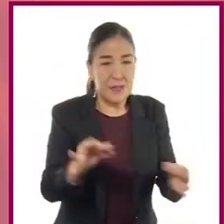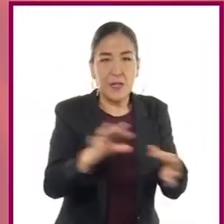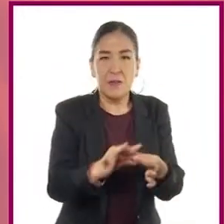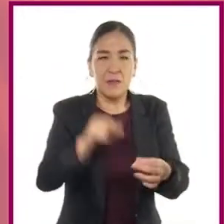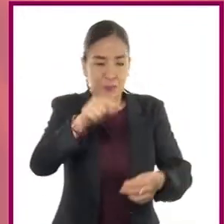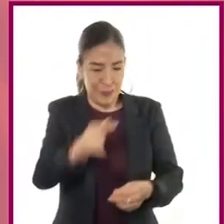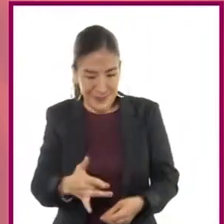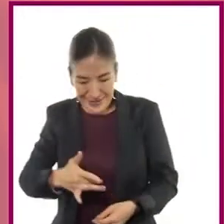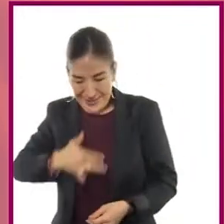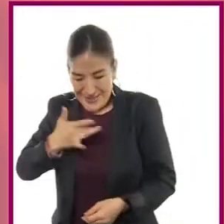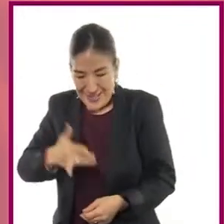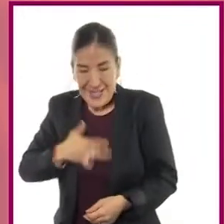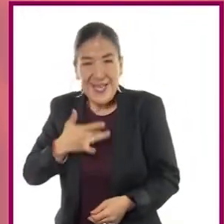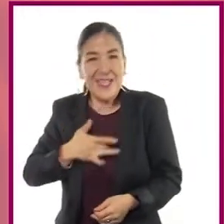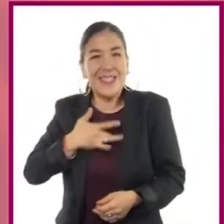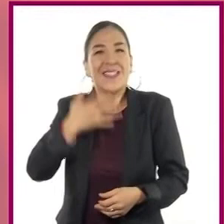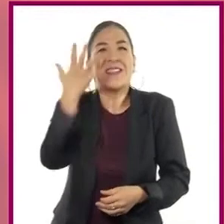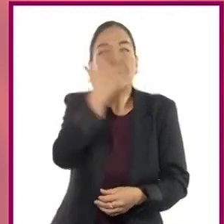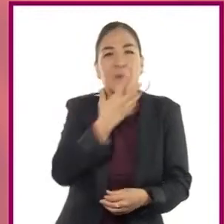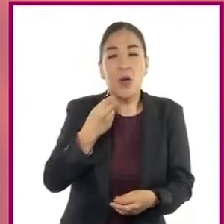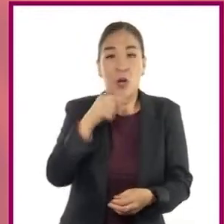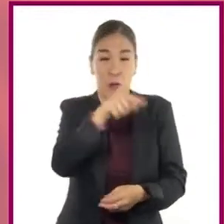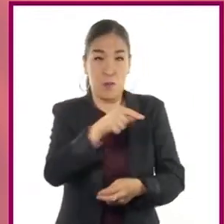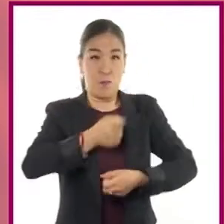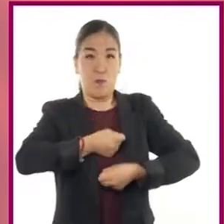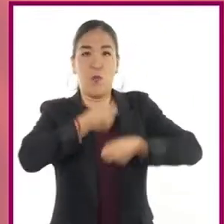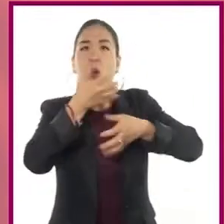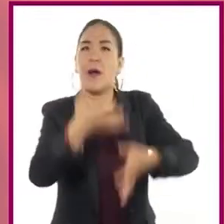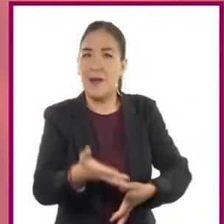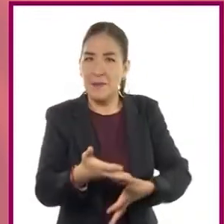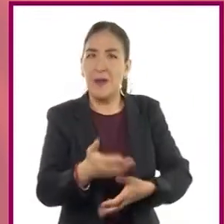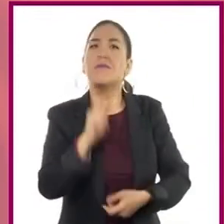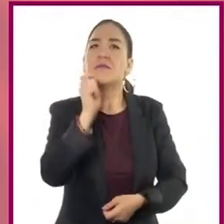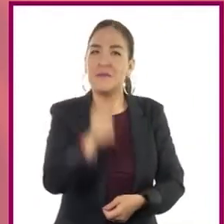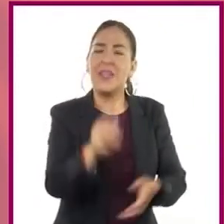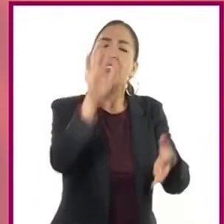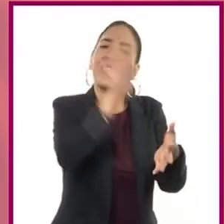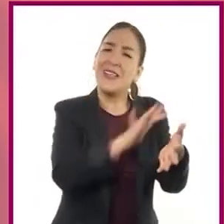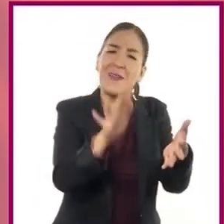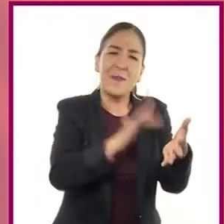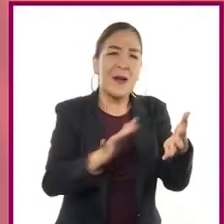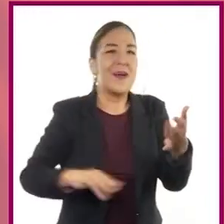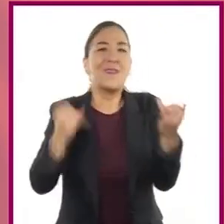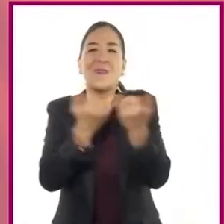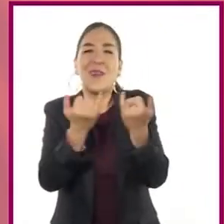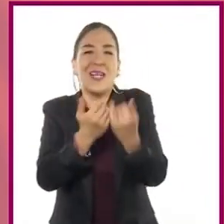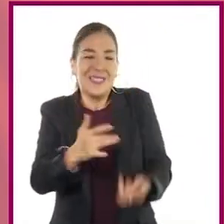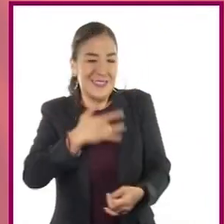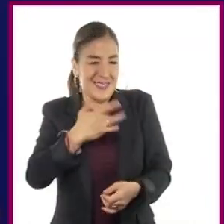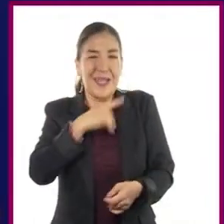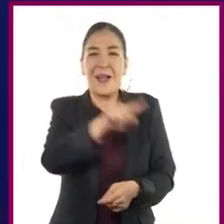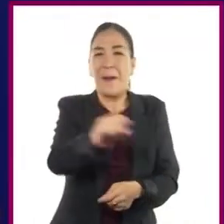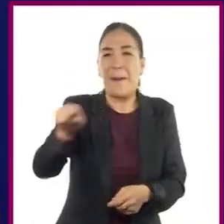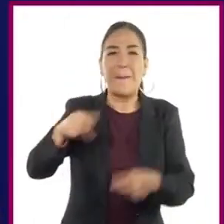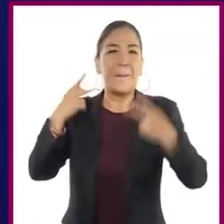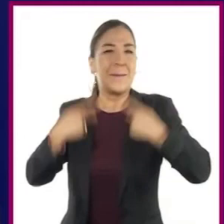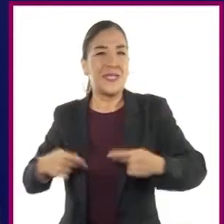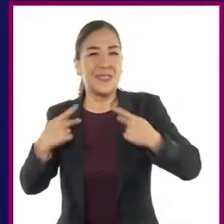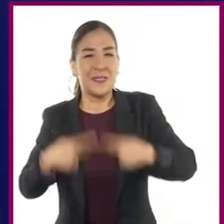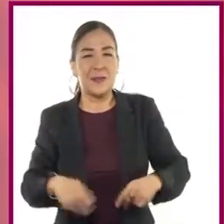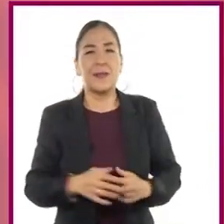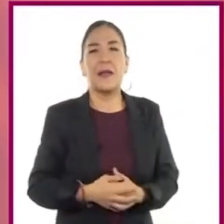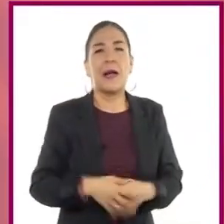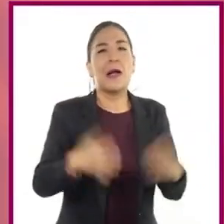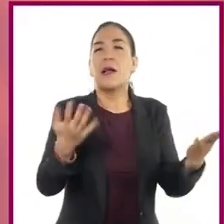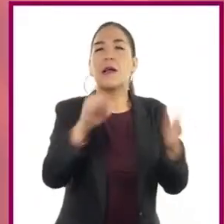estás sintiendo. Un poema tiene tantas lecturas como momentos de sus posibles lectores,